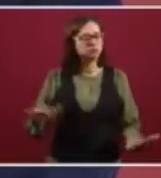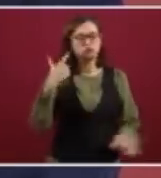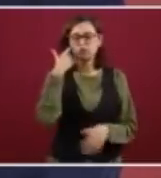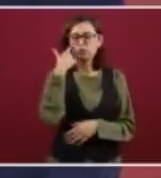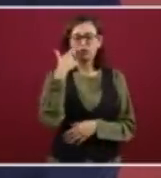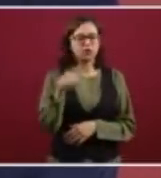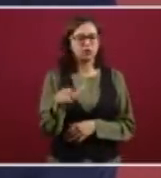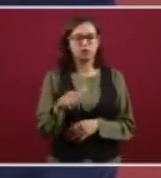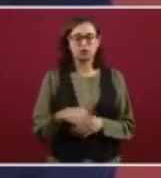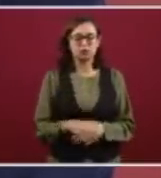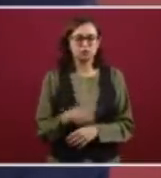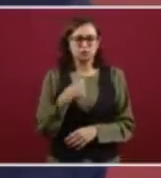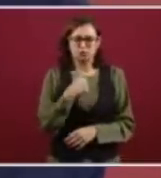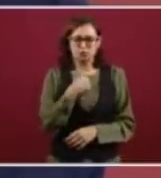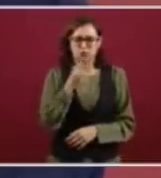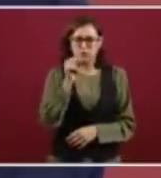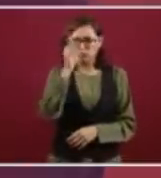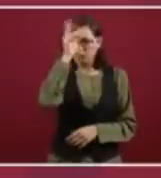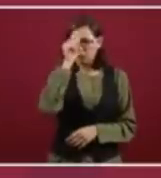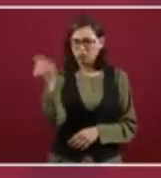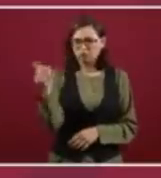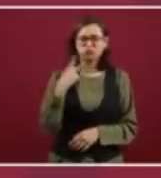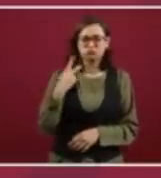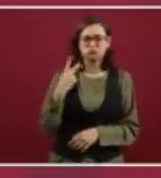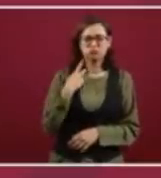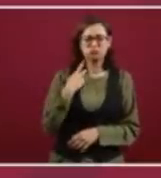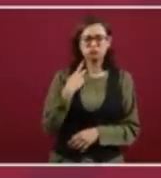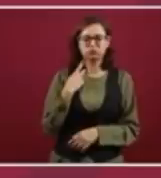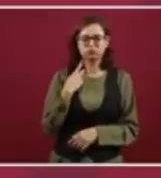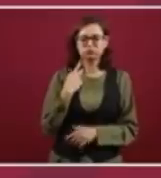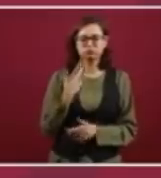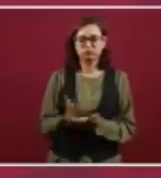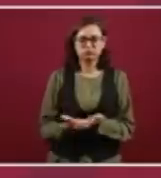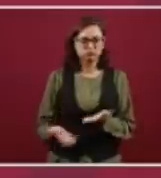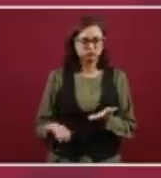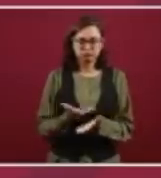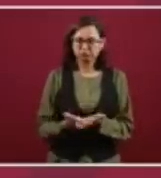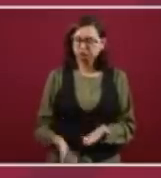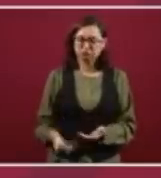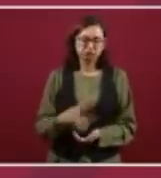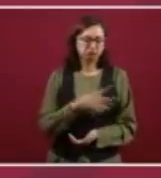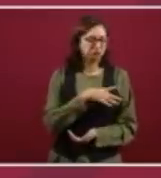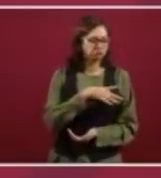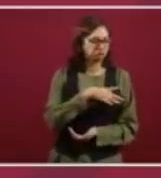porque no estoy de acuerdo con la política que se está llevando a cabo,